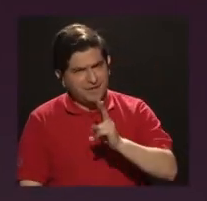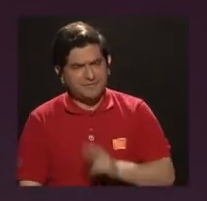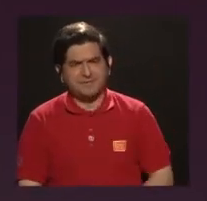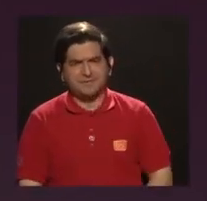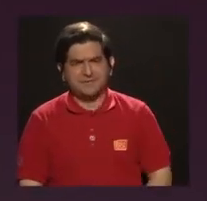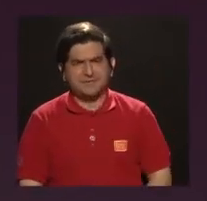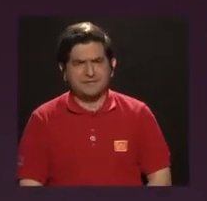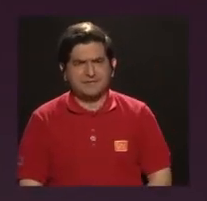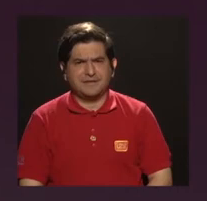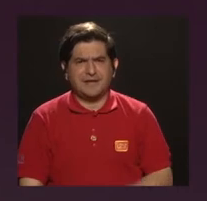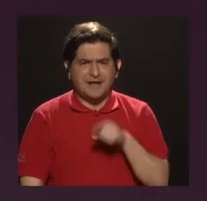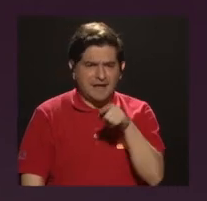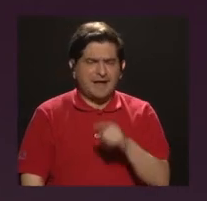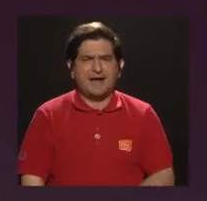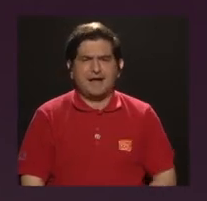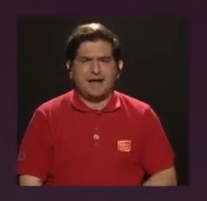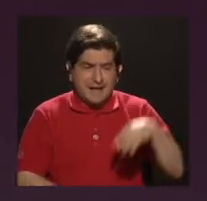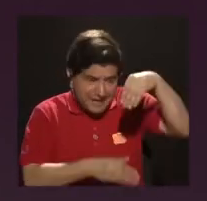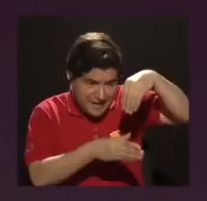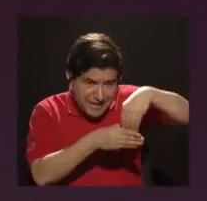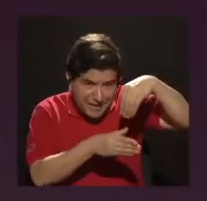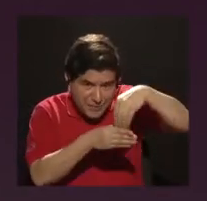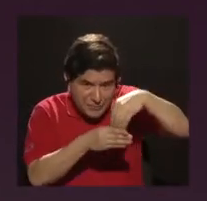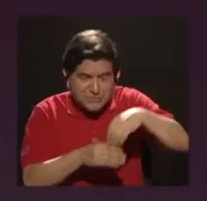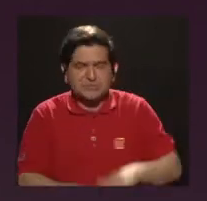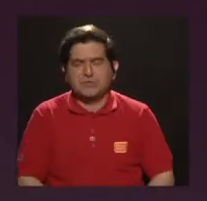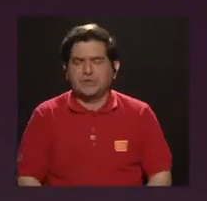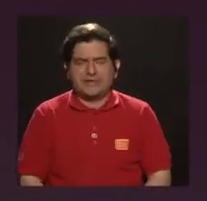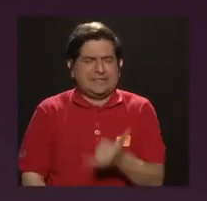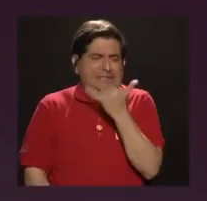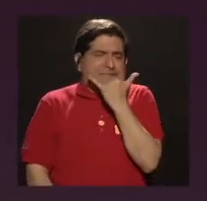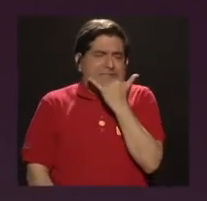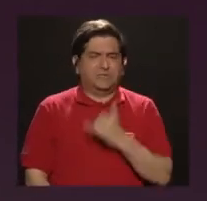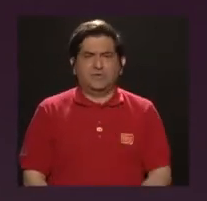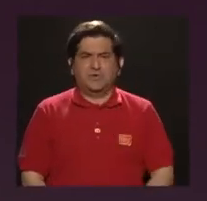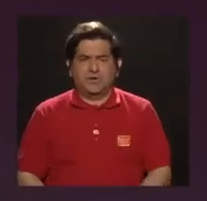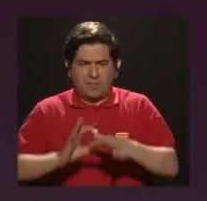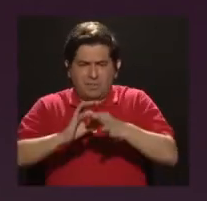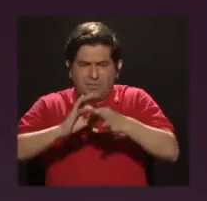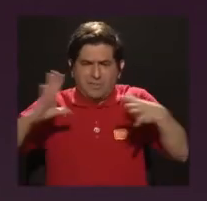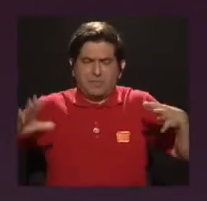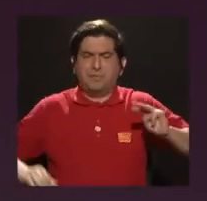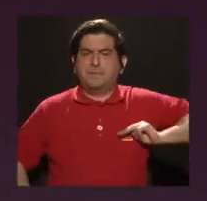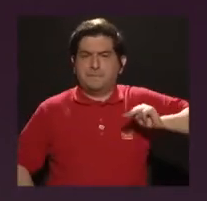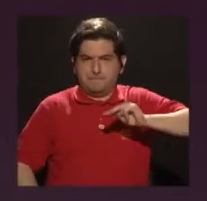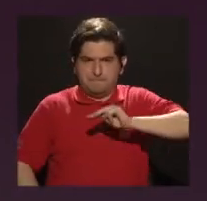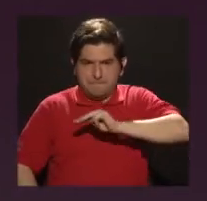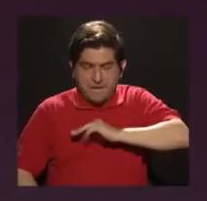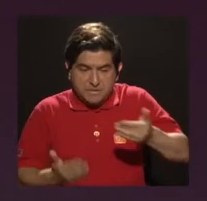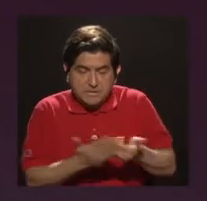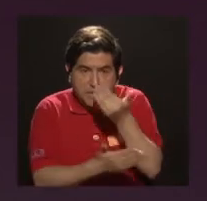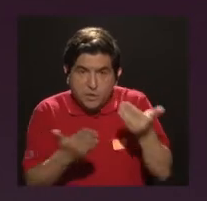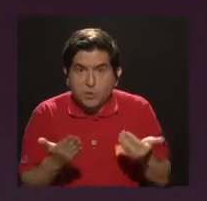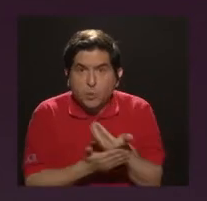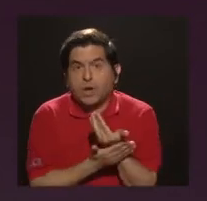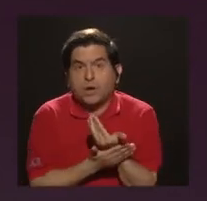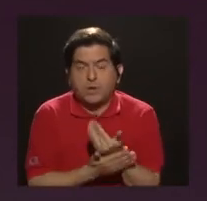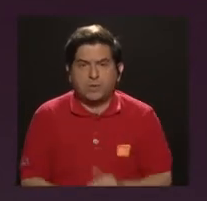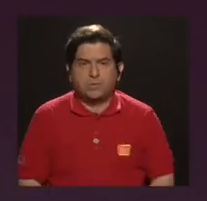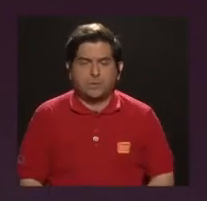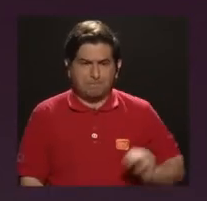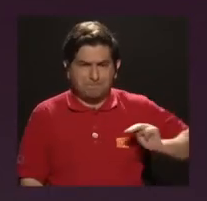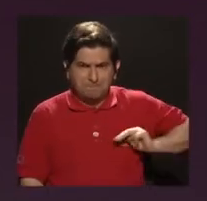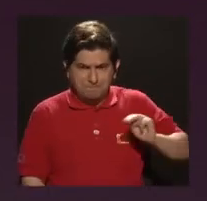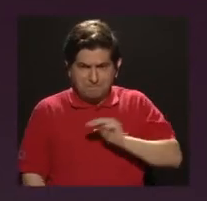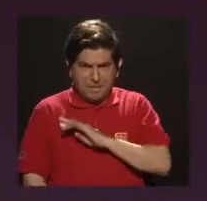integración es un primer error de la desarticulación de un ministerio nuevo un